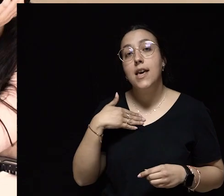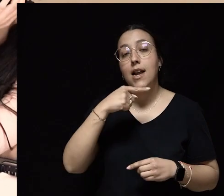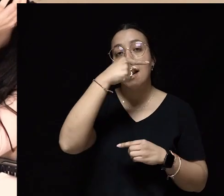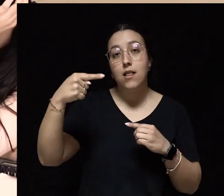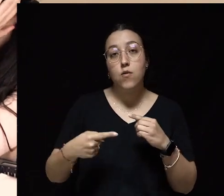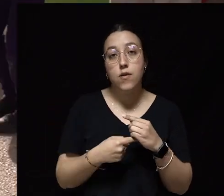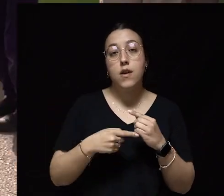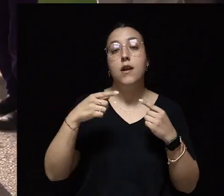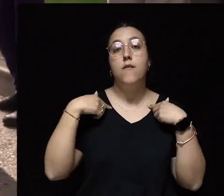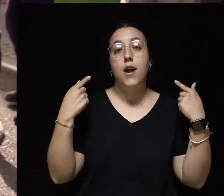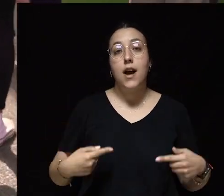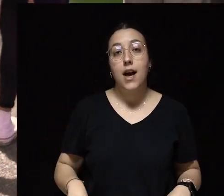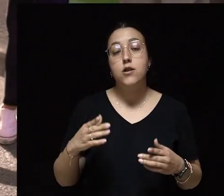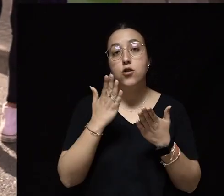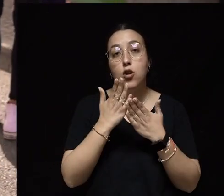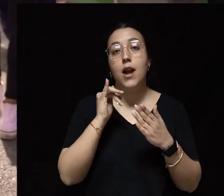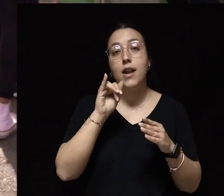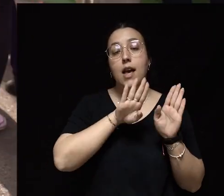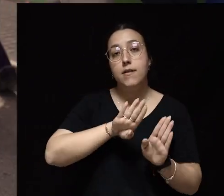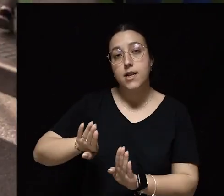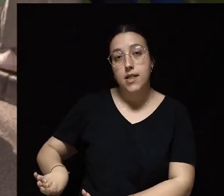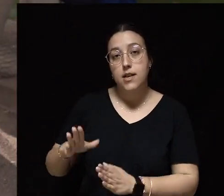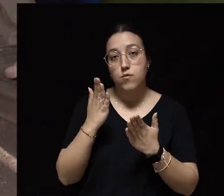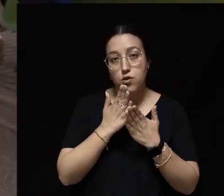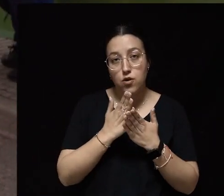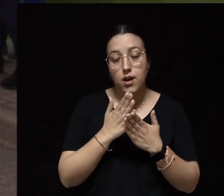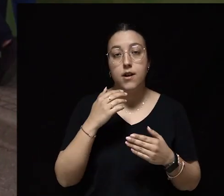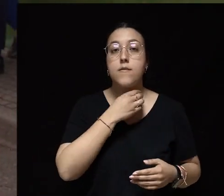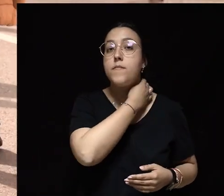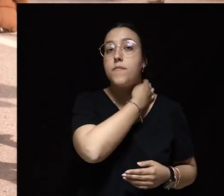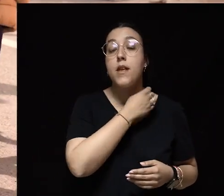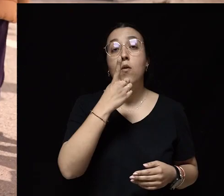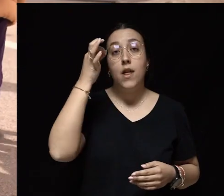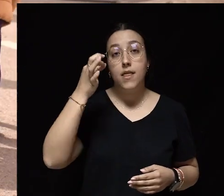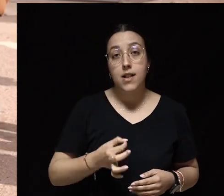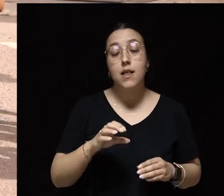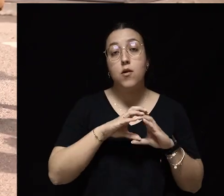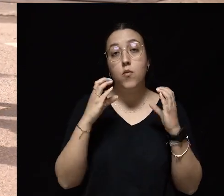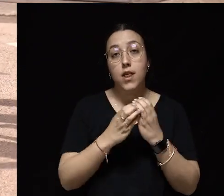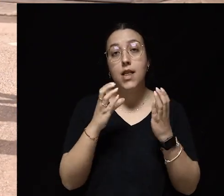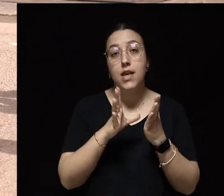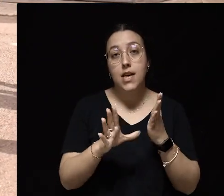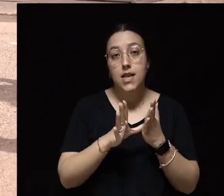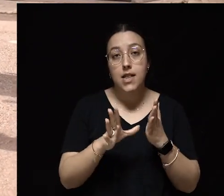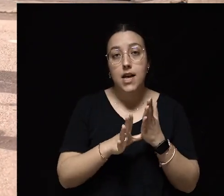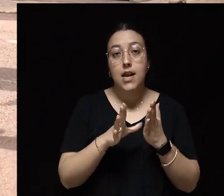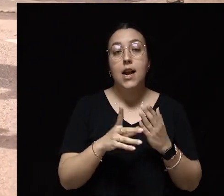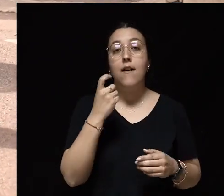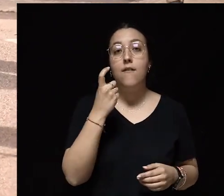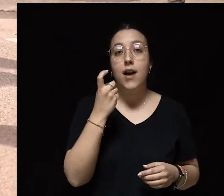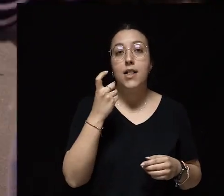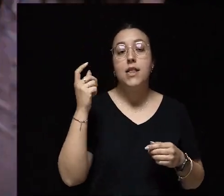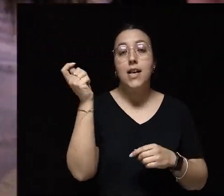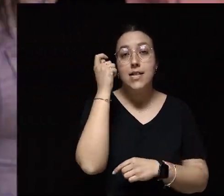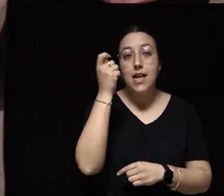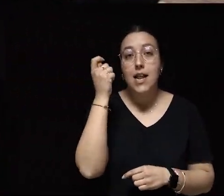expresión tanto el fracaso escolar como el absentismo. Es una certeza para la comunidad gitana que la falta de